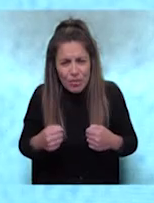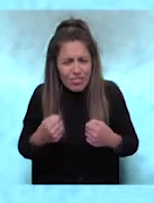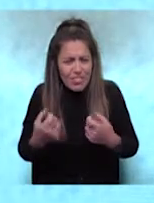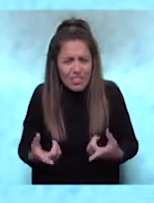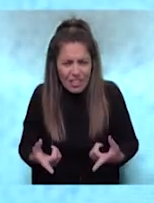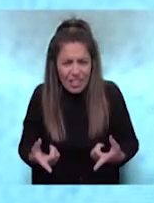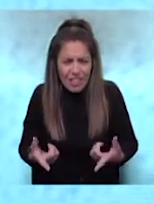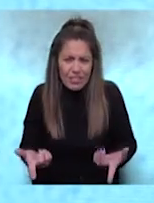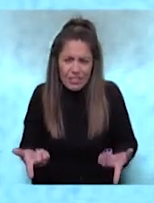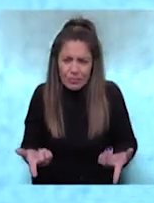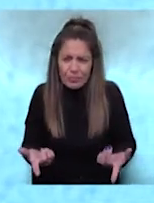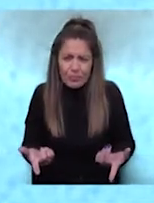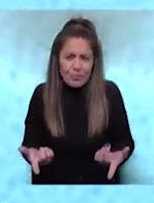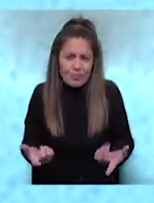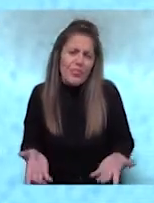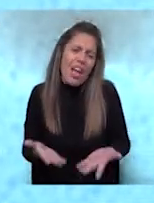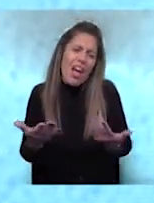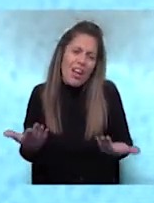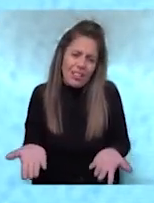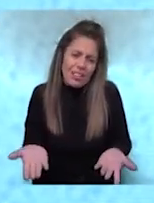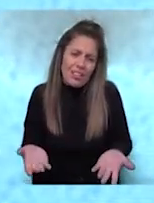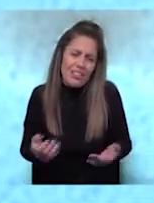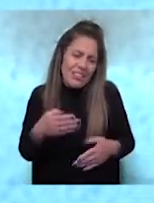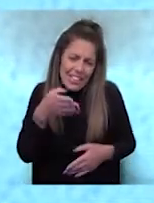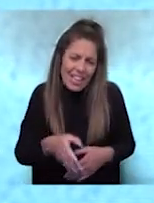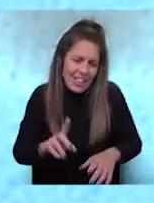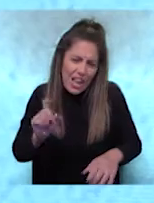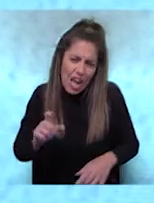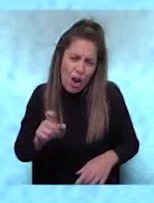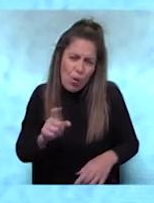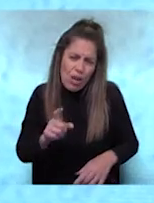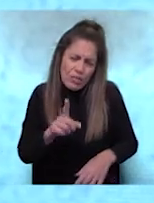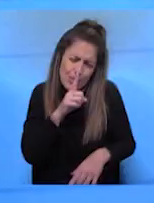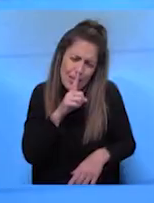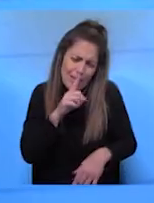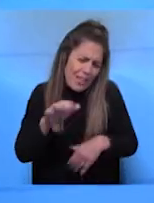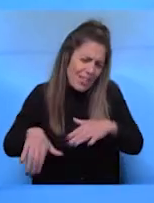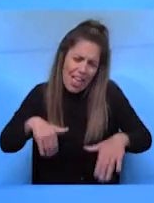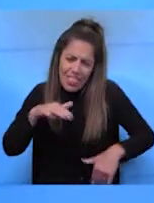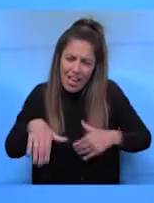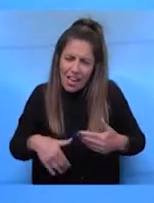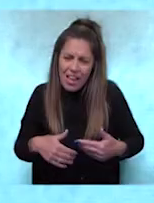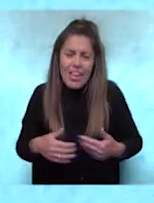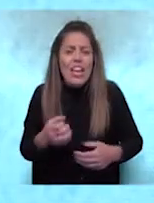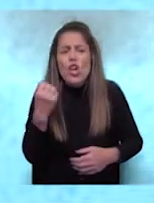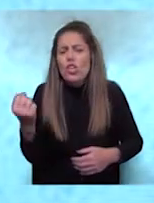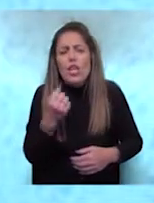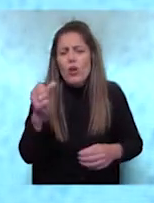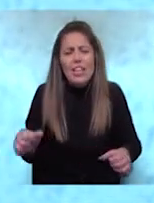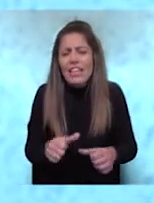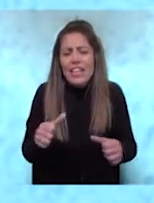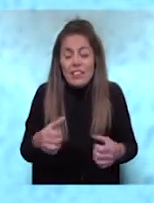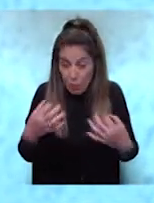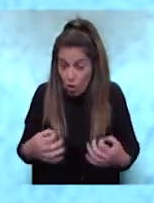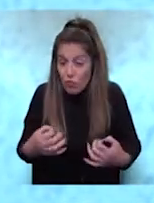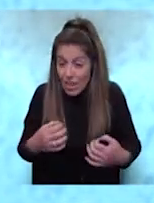qué. Dale, levanta, tirate al agua, cerrá la boca y nada. ¿Está? Porque, ¿qué es lo tan importante que hace? No, pero